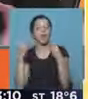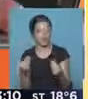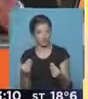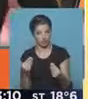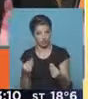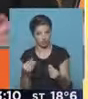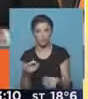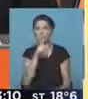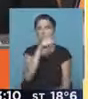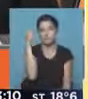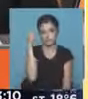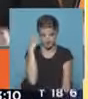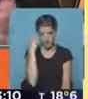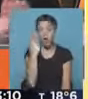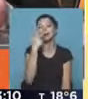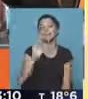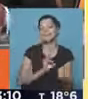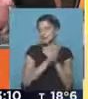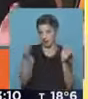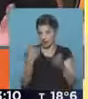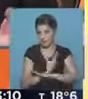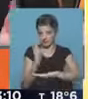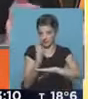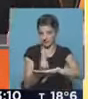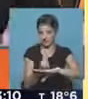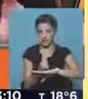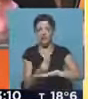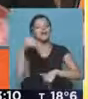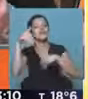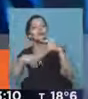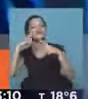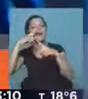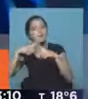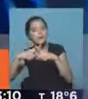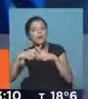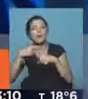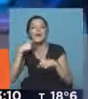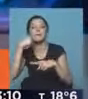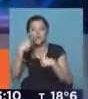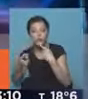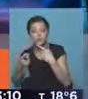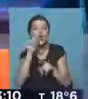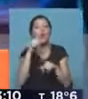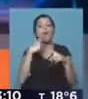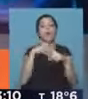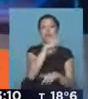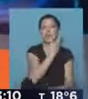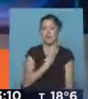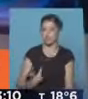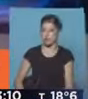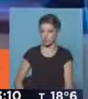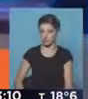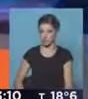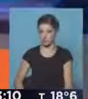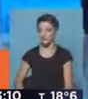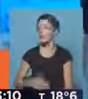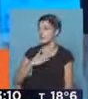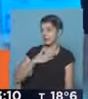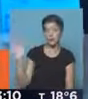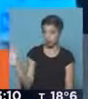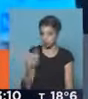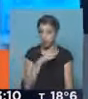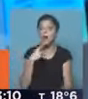a 3 años de gobierno, ¿se vota por el plebiscito o se vota por el gobierno en sí? Yo creo que en todas las elecciones, en los plebiscitos